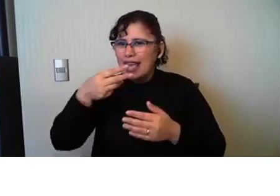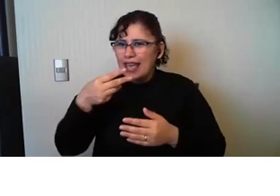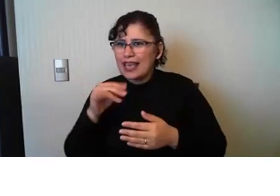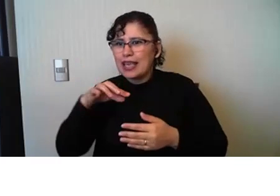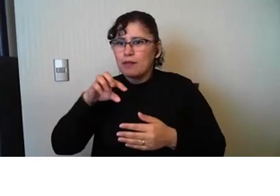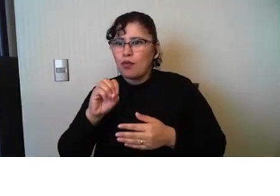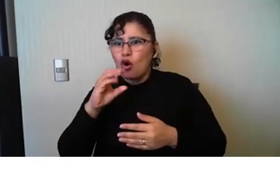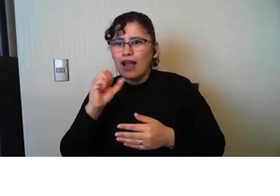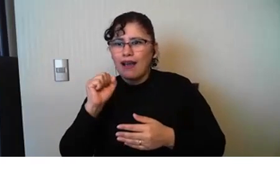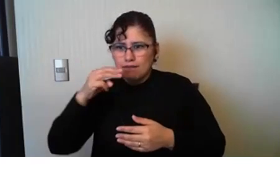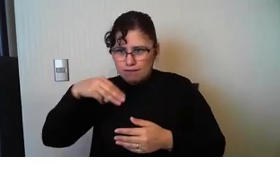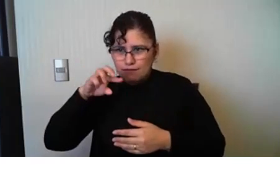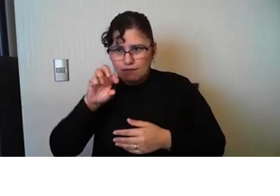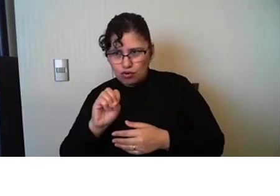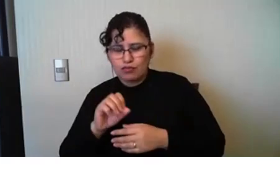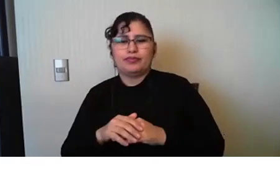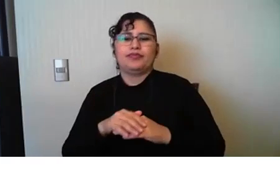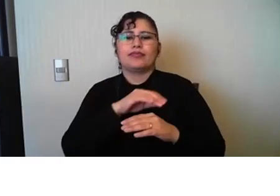Comisura anterior,